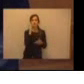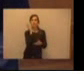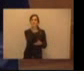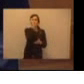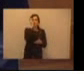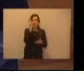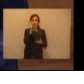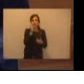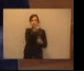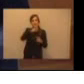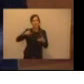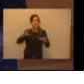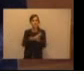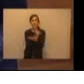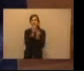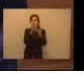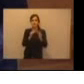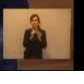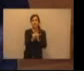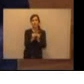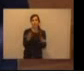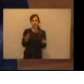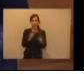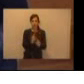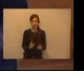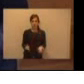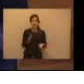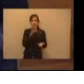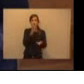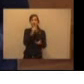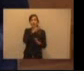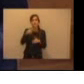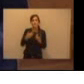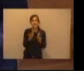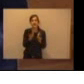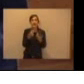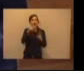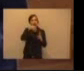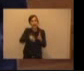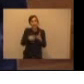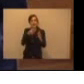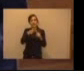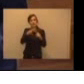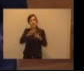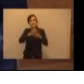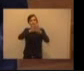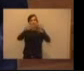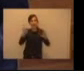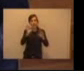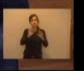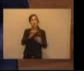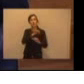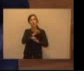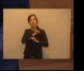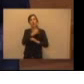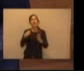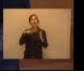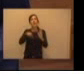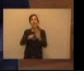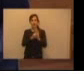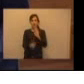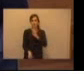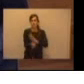mundo en el mismo saco. Y al final, mire, aquí hay que, señor León, tener evidencias claras o esperar a la ley. Y lo que no se debe